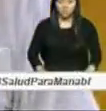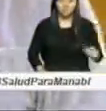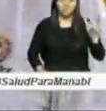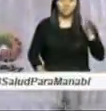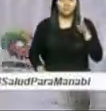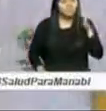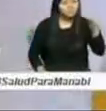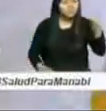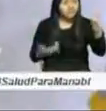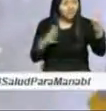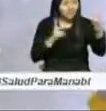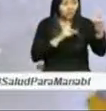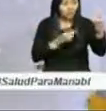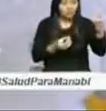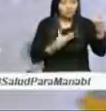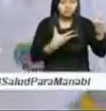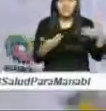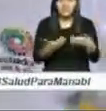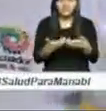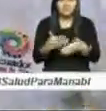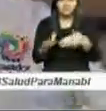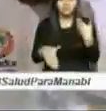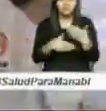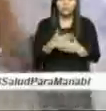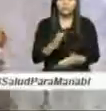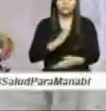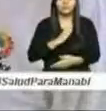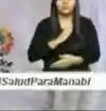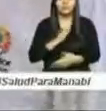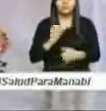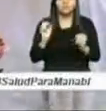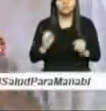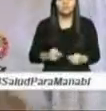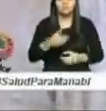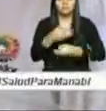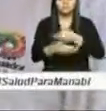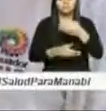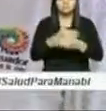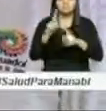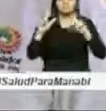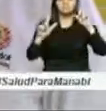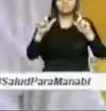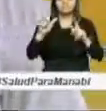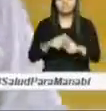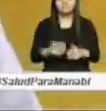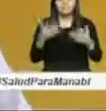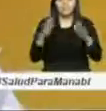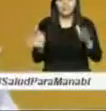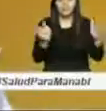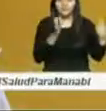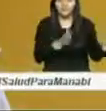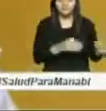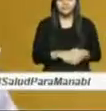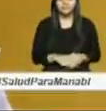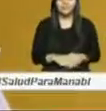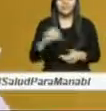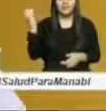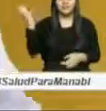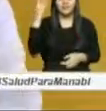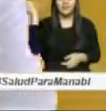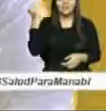diagnóstico. Pero aquí tenemos todos los equipos y los técnicos para esas imágenes. Tenemos también emergencia